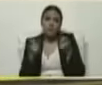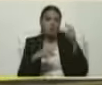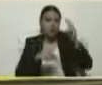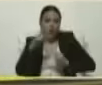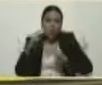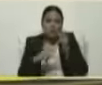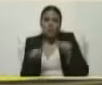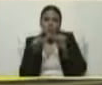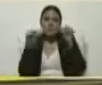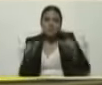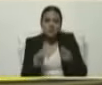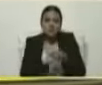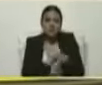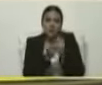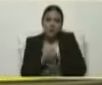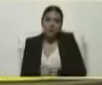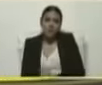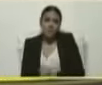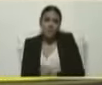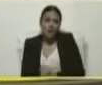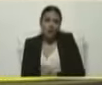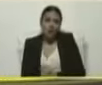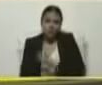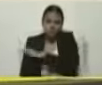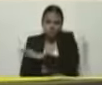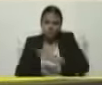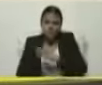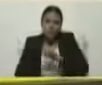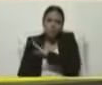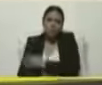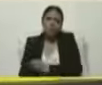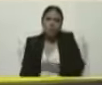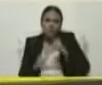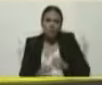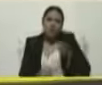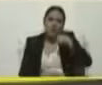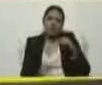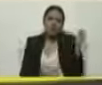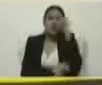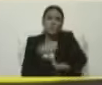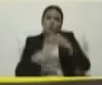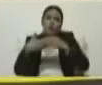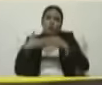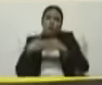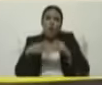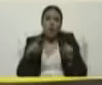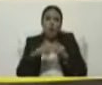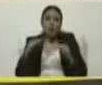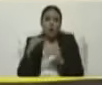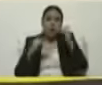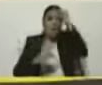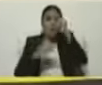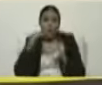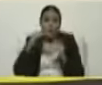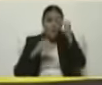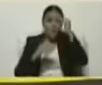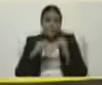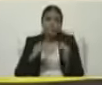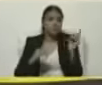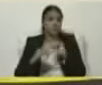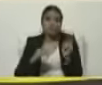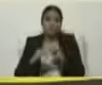un sistema cambiario robusto y derrotamos Dólar Today, knockout, y a Dólar Cúcuta.